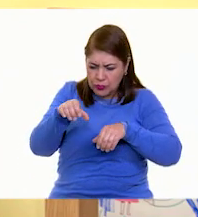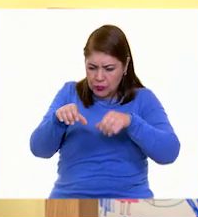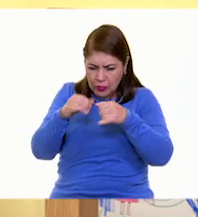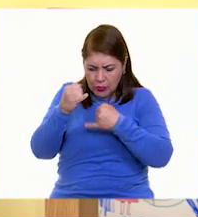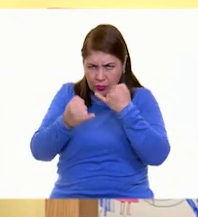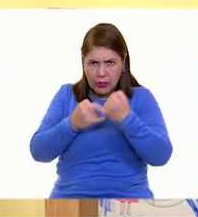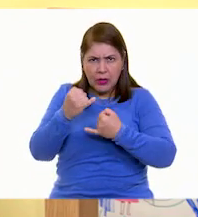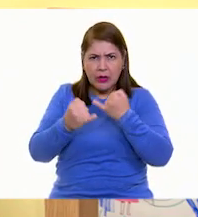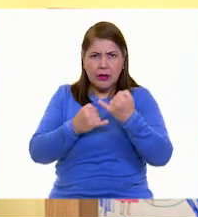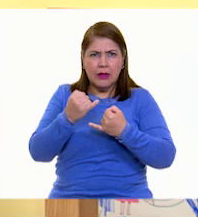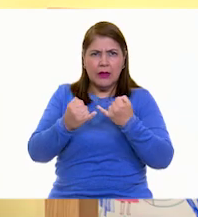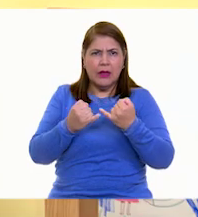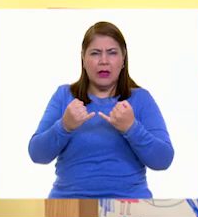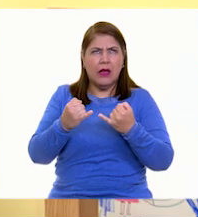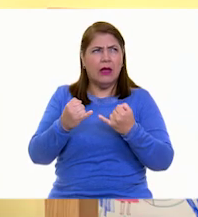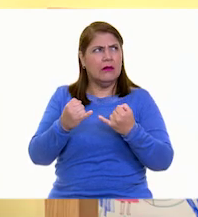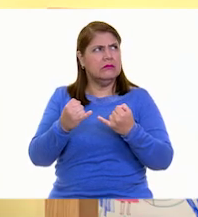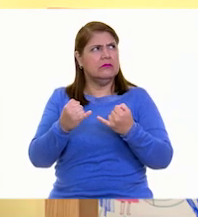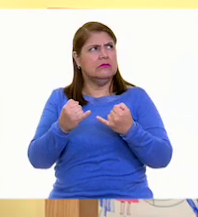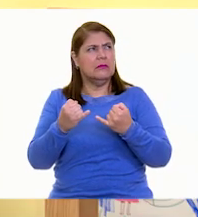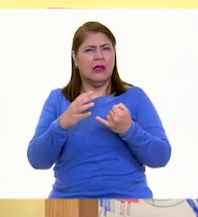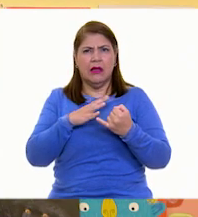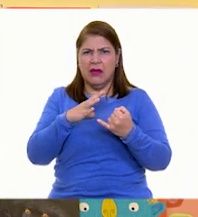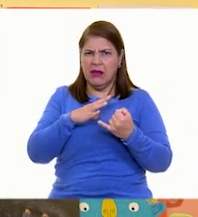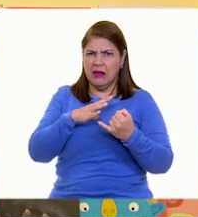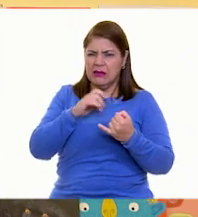¿también habrá talleres mecánicos?